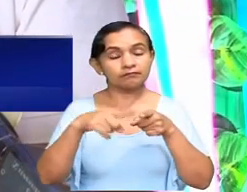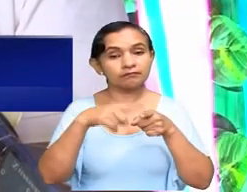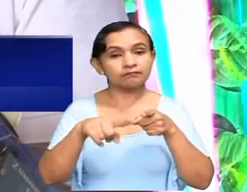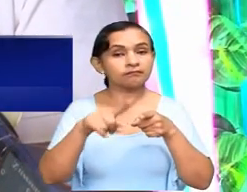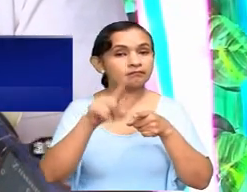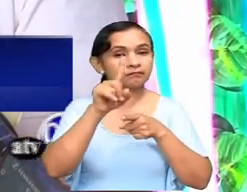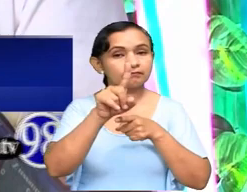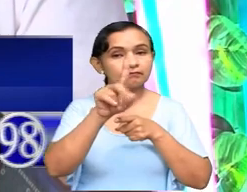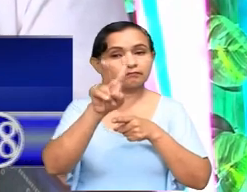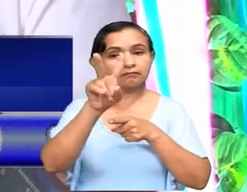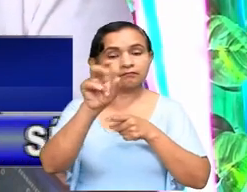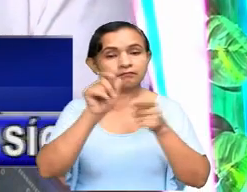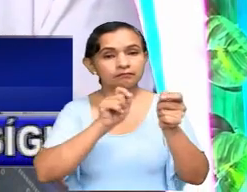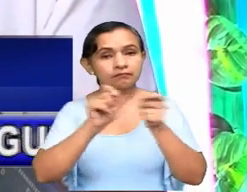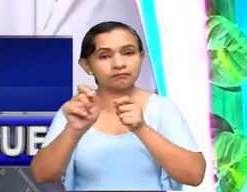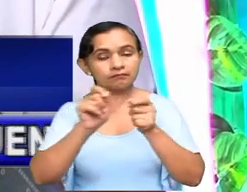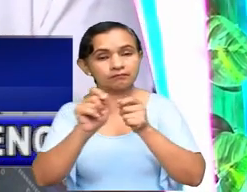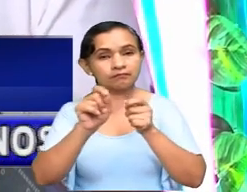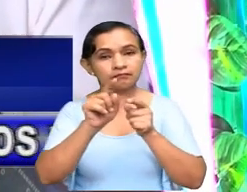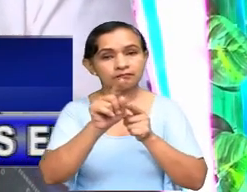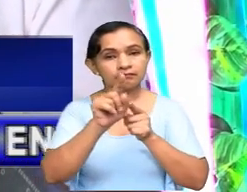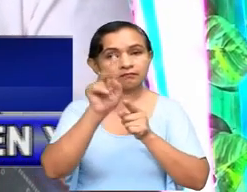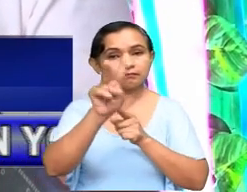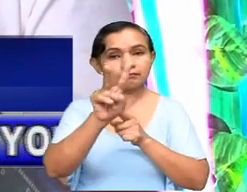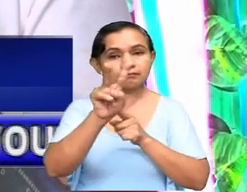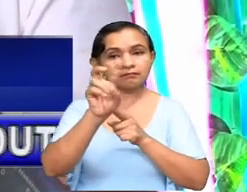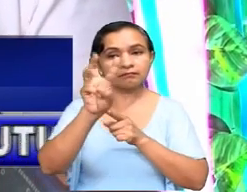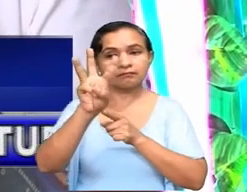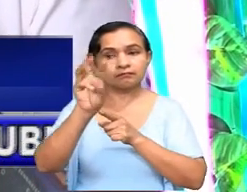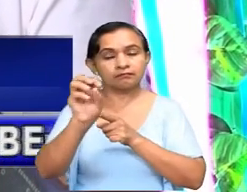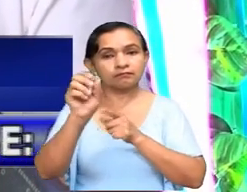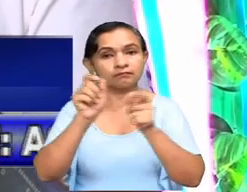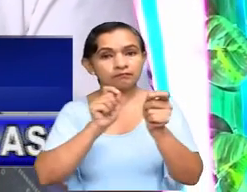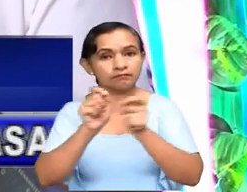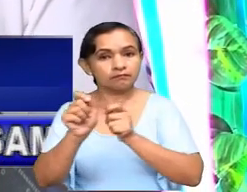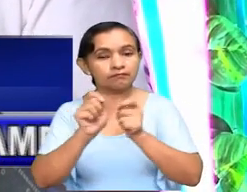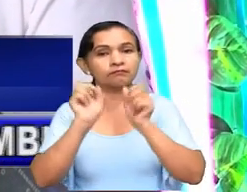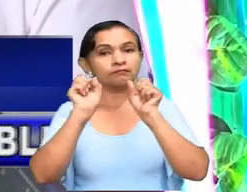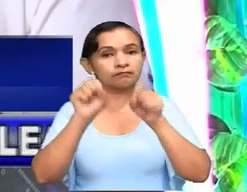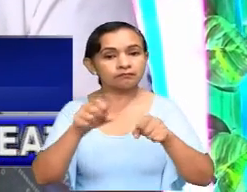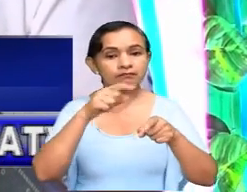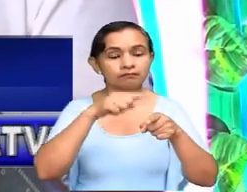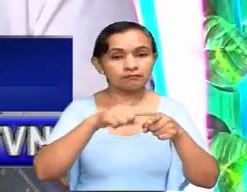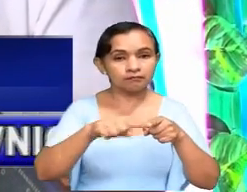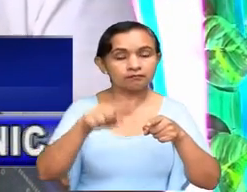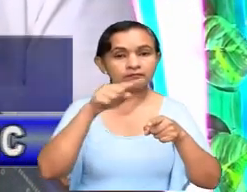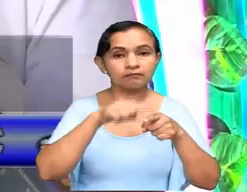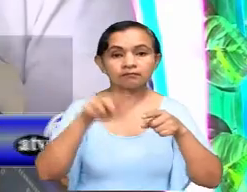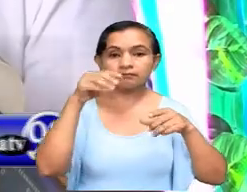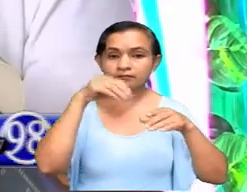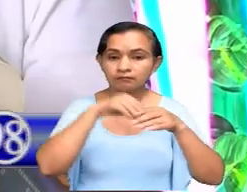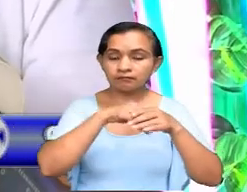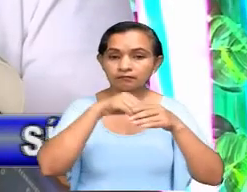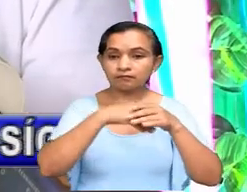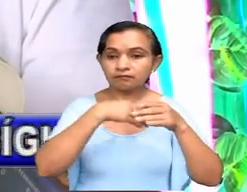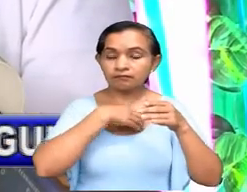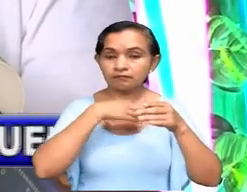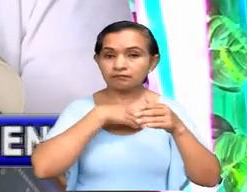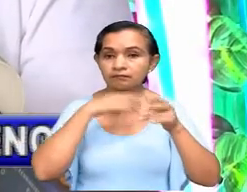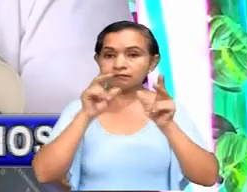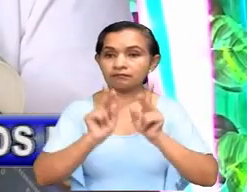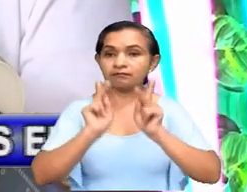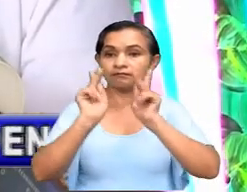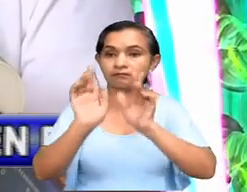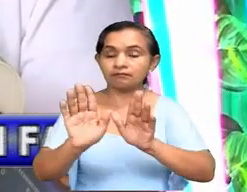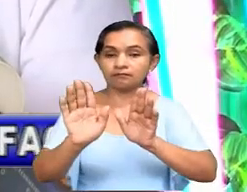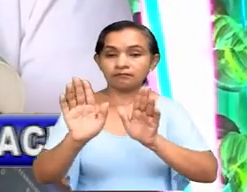los $120 hasta los $230. El ahorro lo manejan a título personal